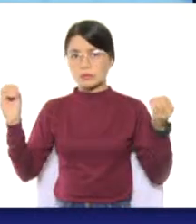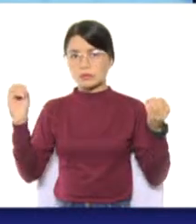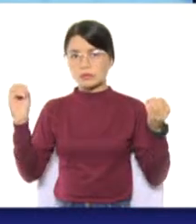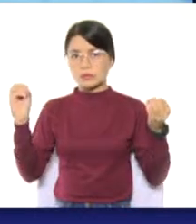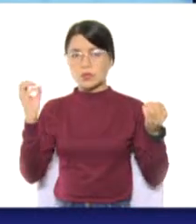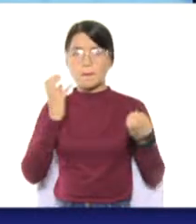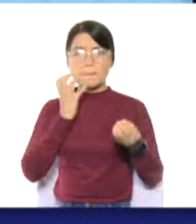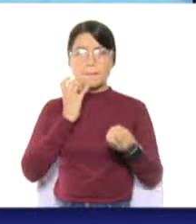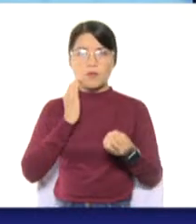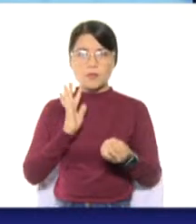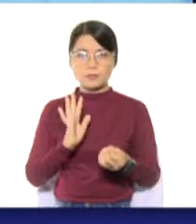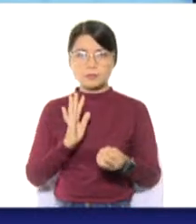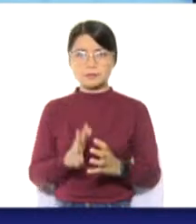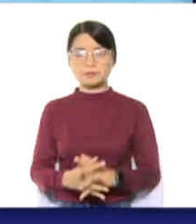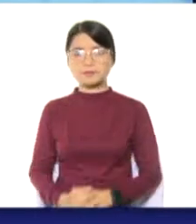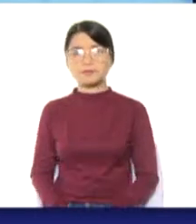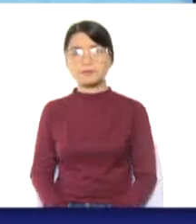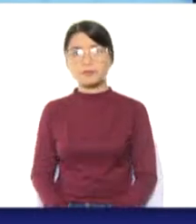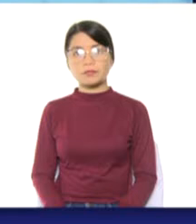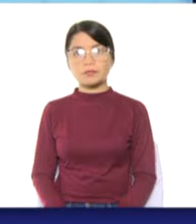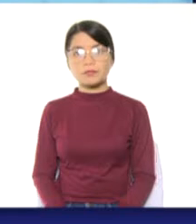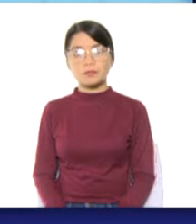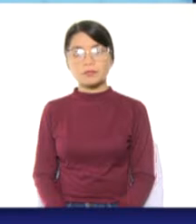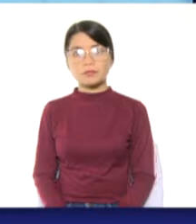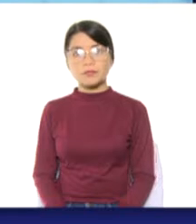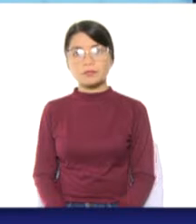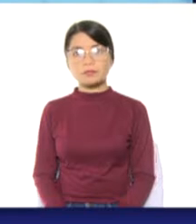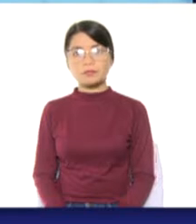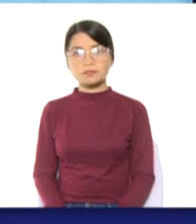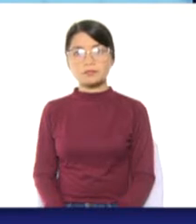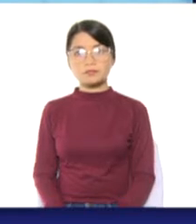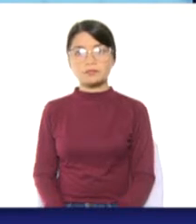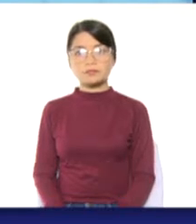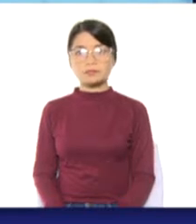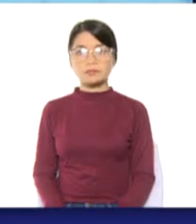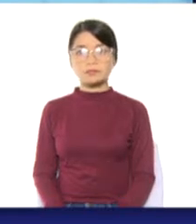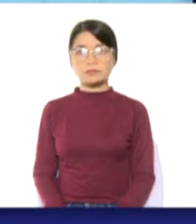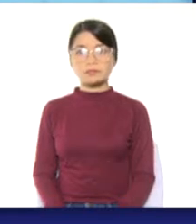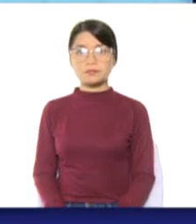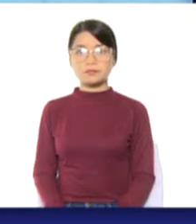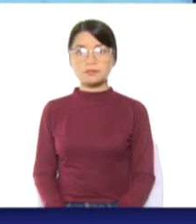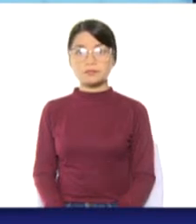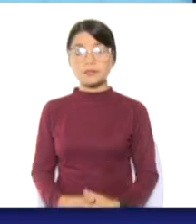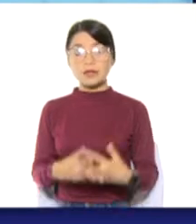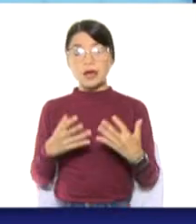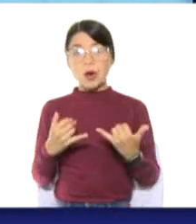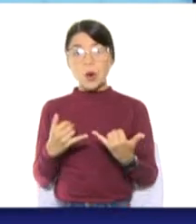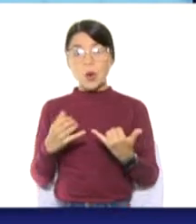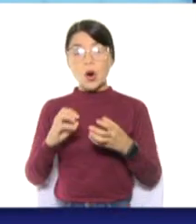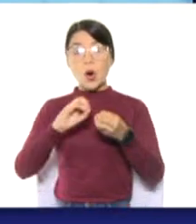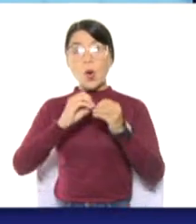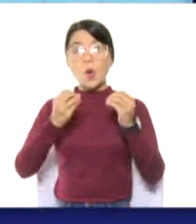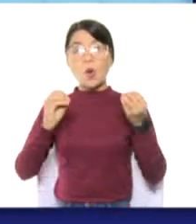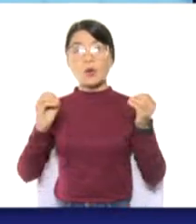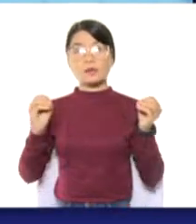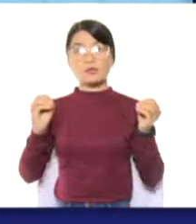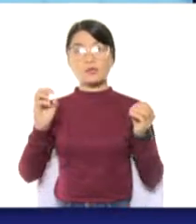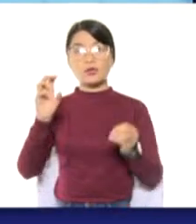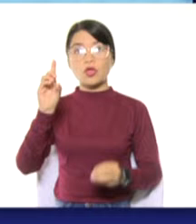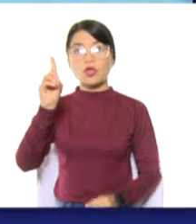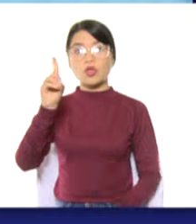las oraciones dubitativas, que te hablan de